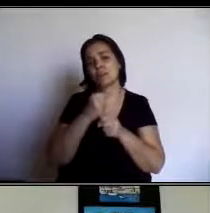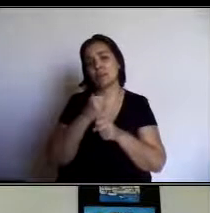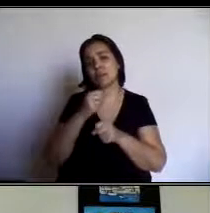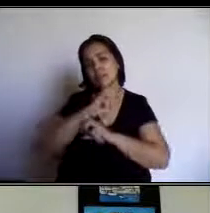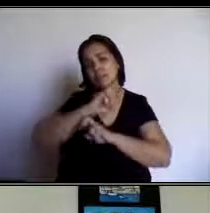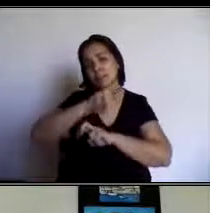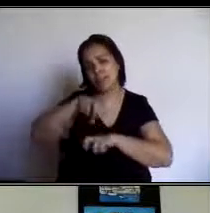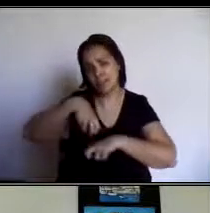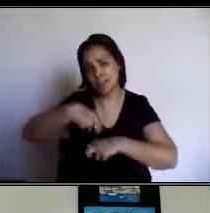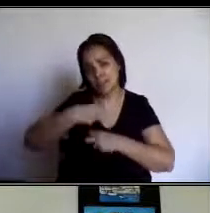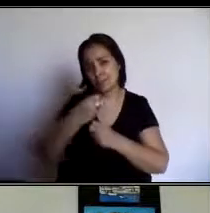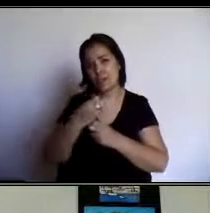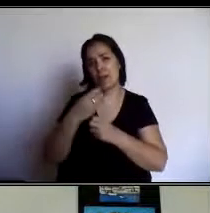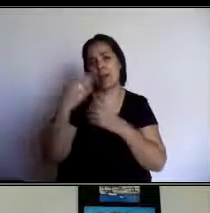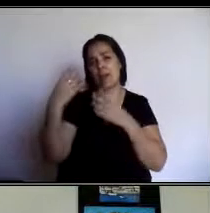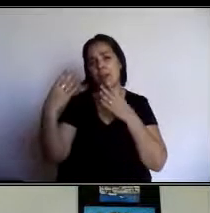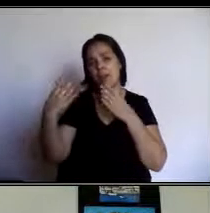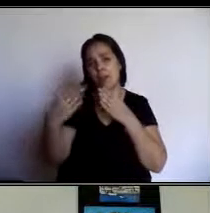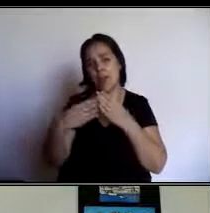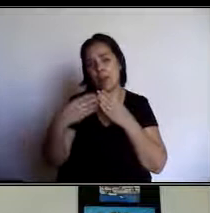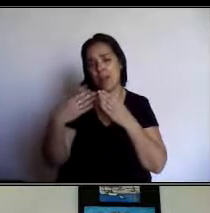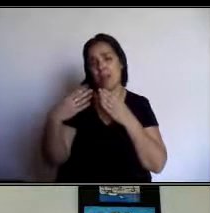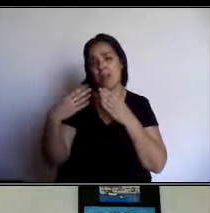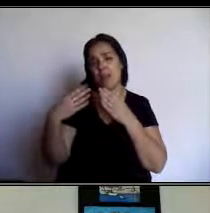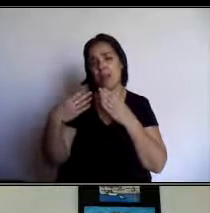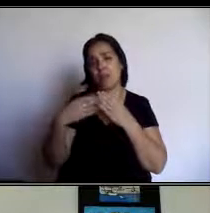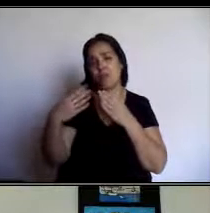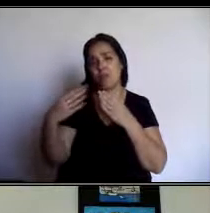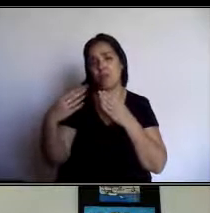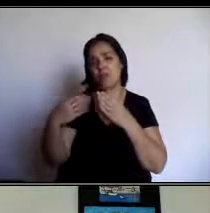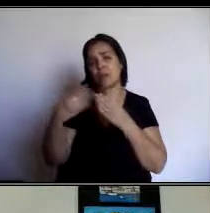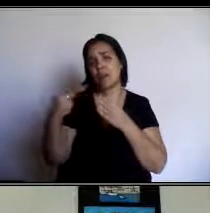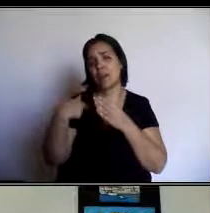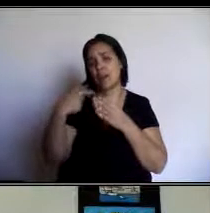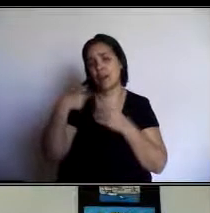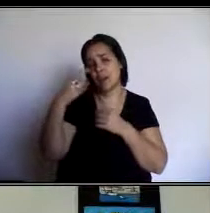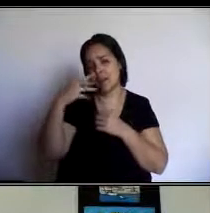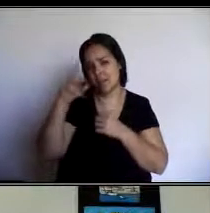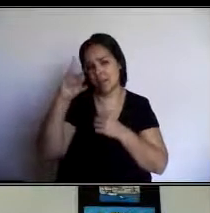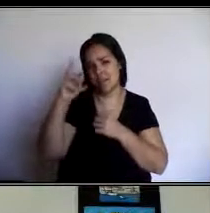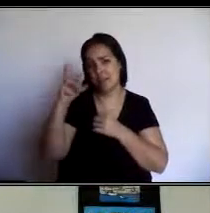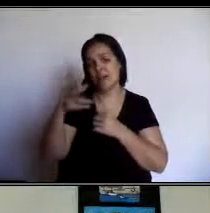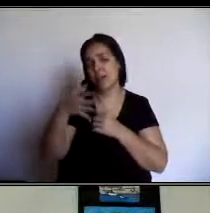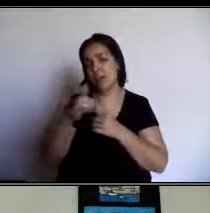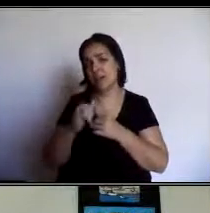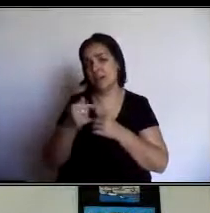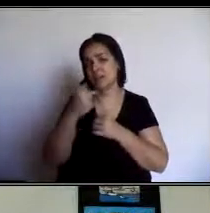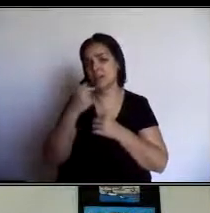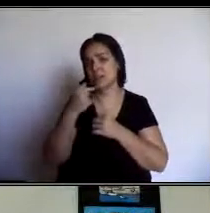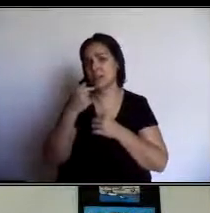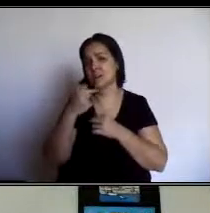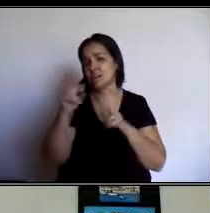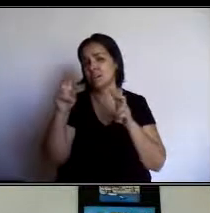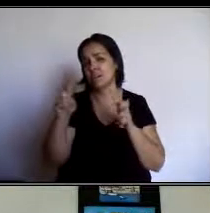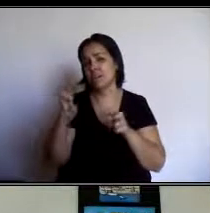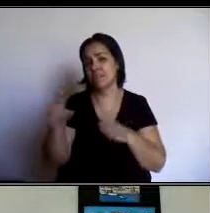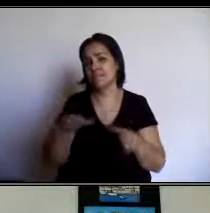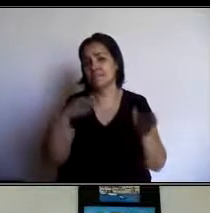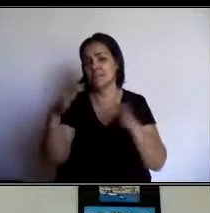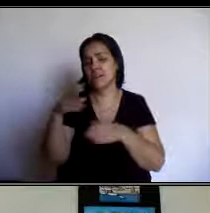retornemos ese talento y esas experiencias que los participantes han adquirido. Es lo que nosotros llamamos una fase